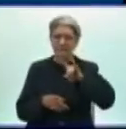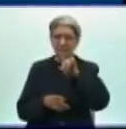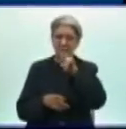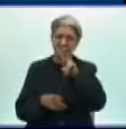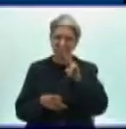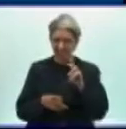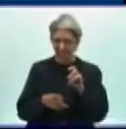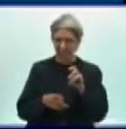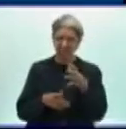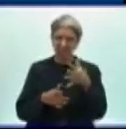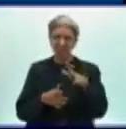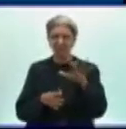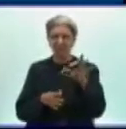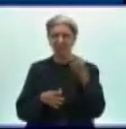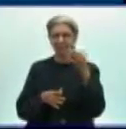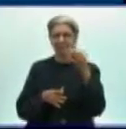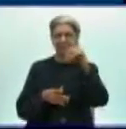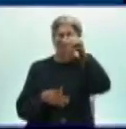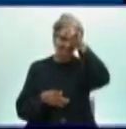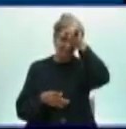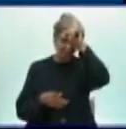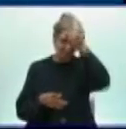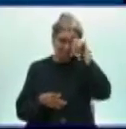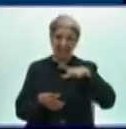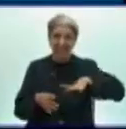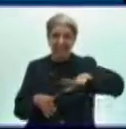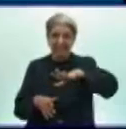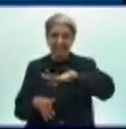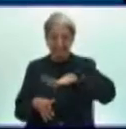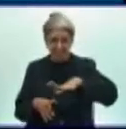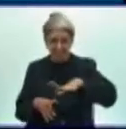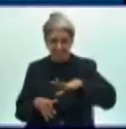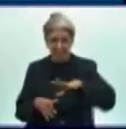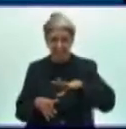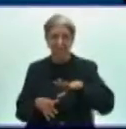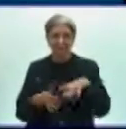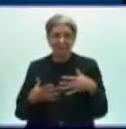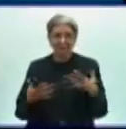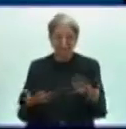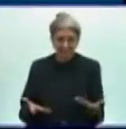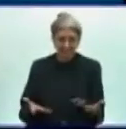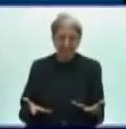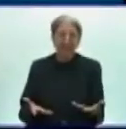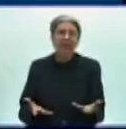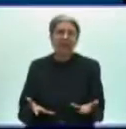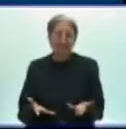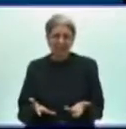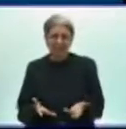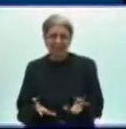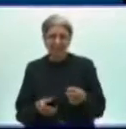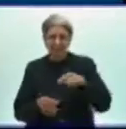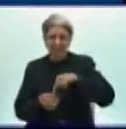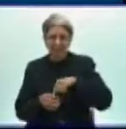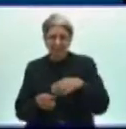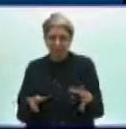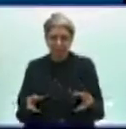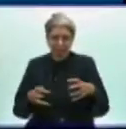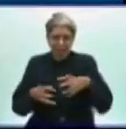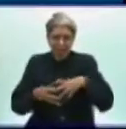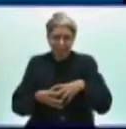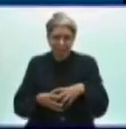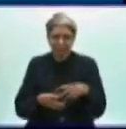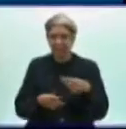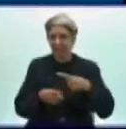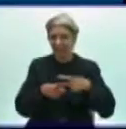Alemania. Este enfoque se centra en la región y ofrece, por supuesto, como núcleo integrador los aspectos